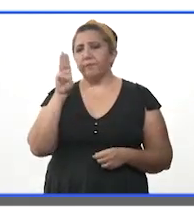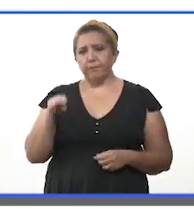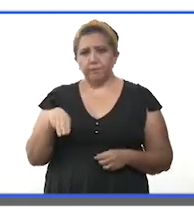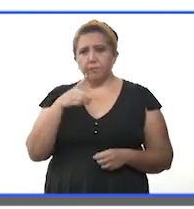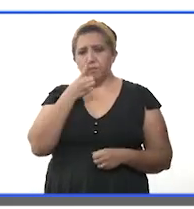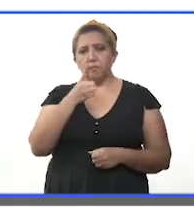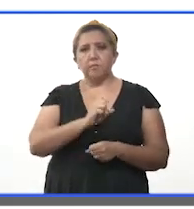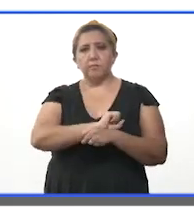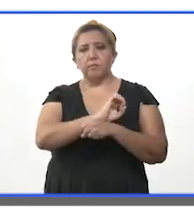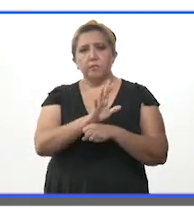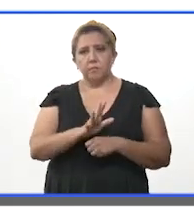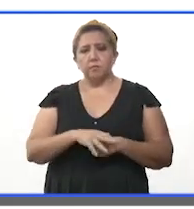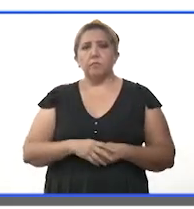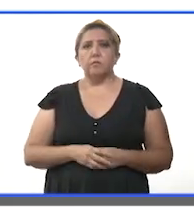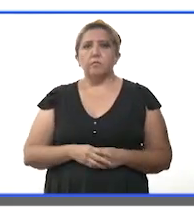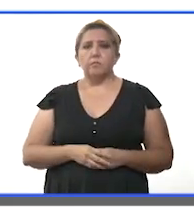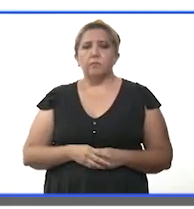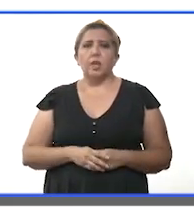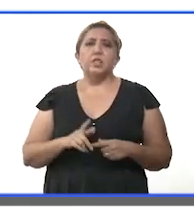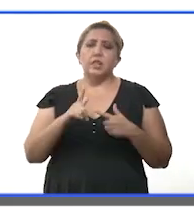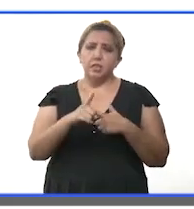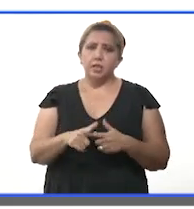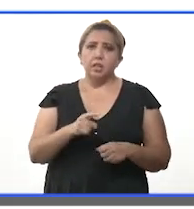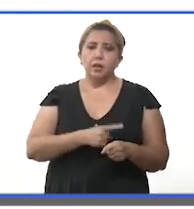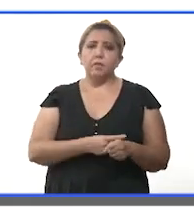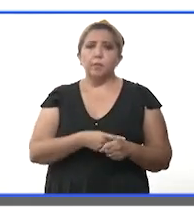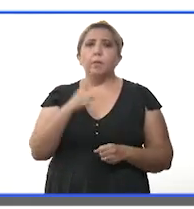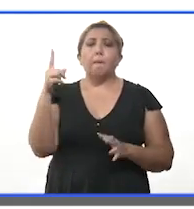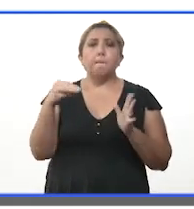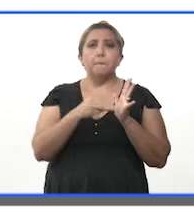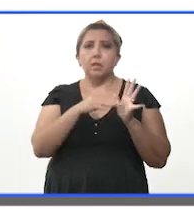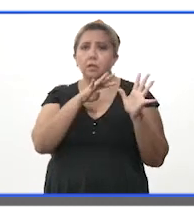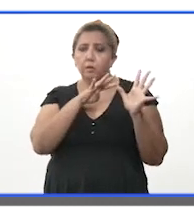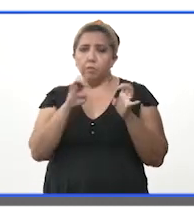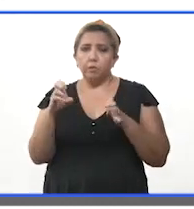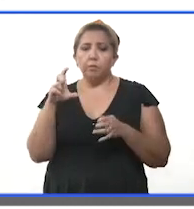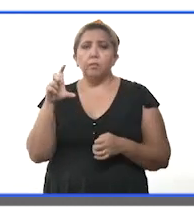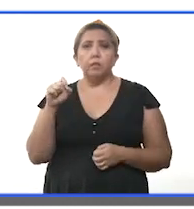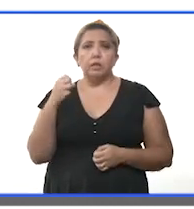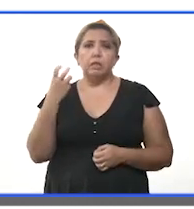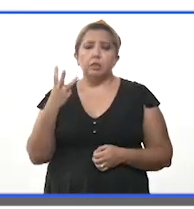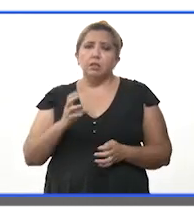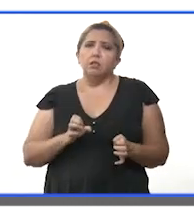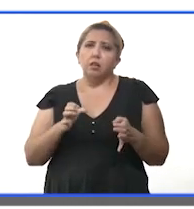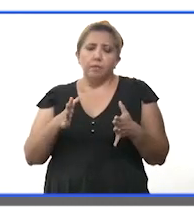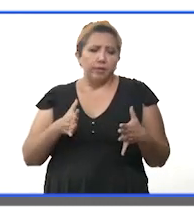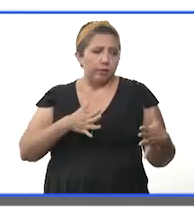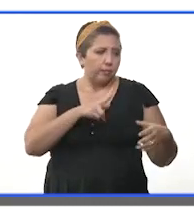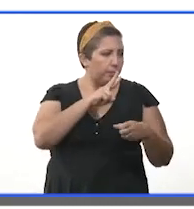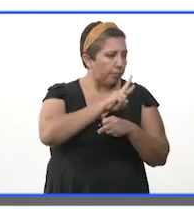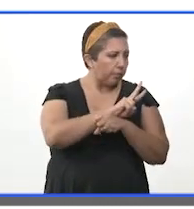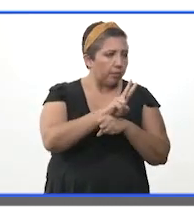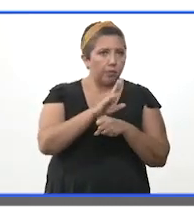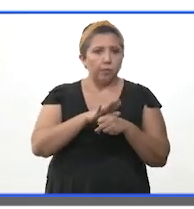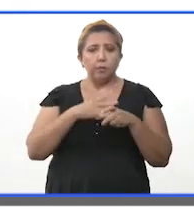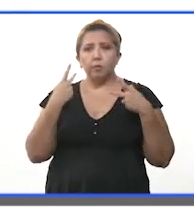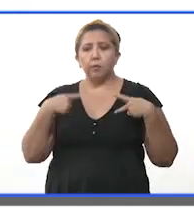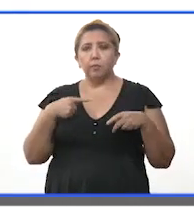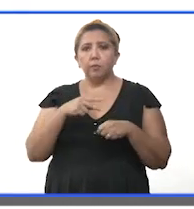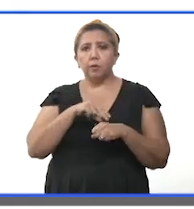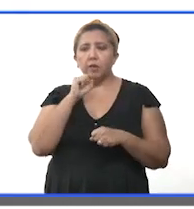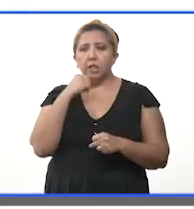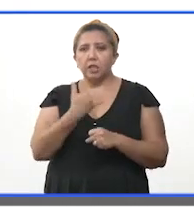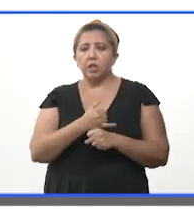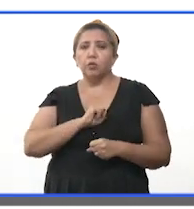causa del coronavirus. De los casos activos, 1.923 están estables, aislados y monitoreados por personal médico